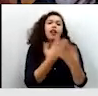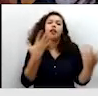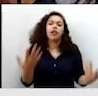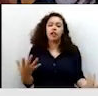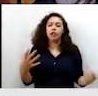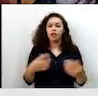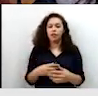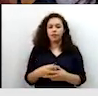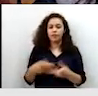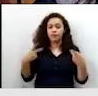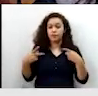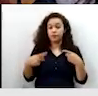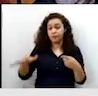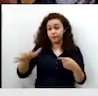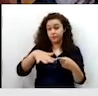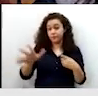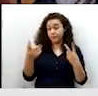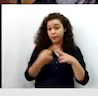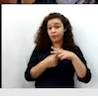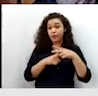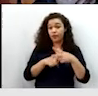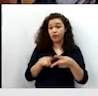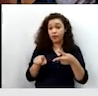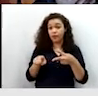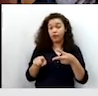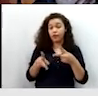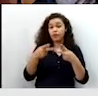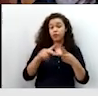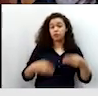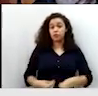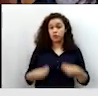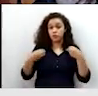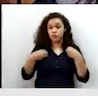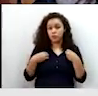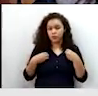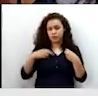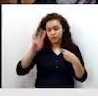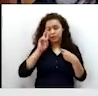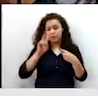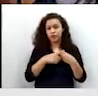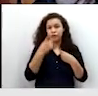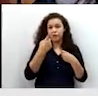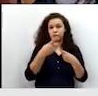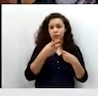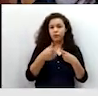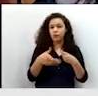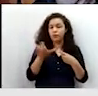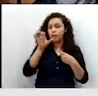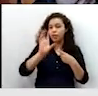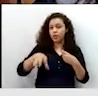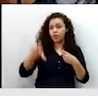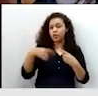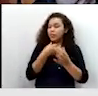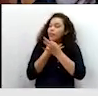pues aquellos que inclusive van a empezar a cambiar su estilo de vida van a ver que pues un vasito de coca pues se van a